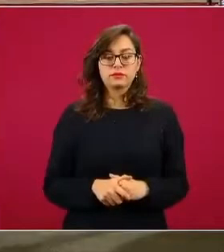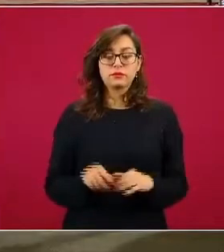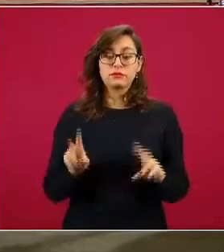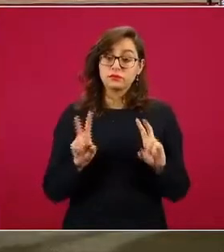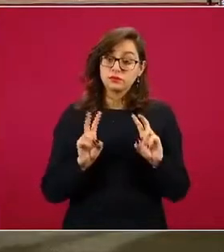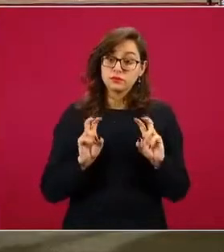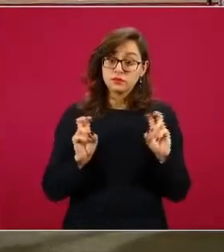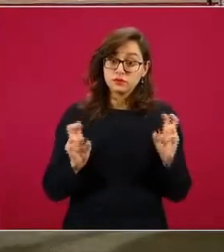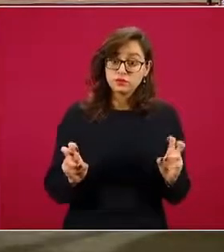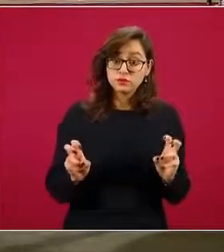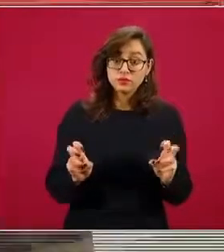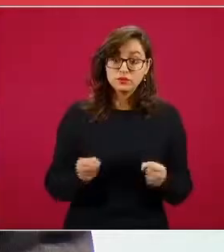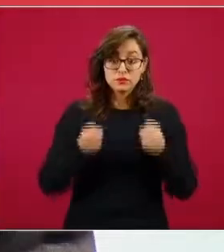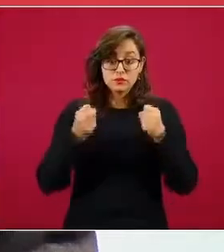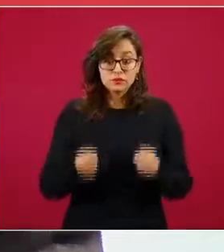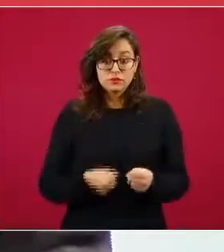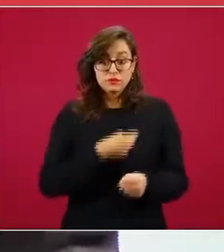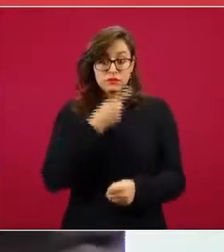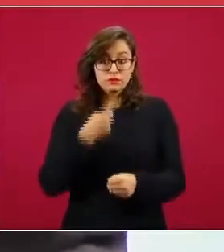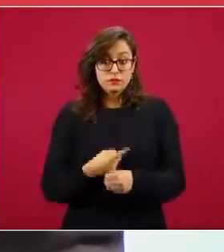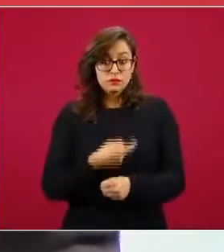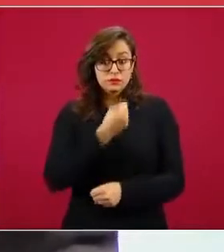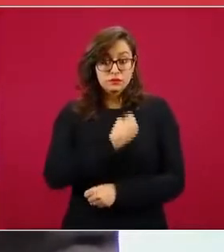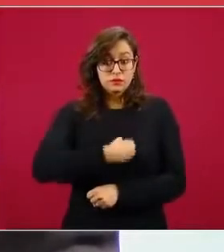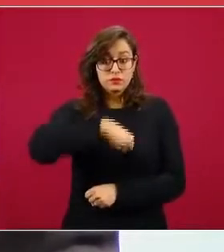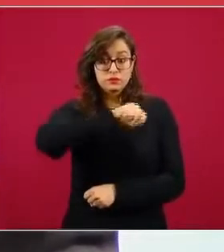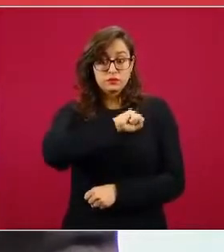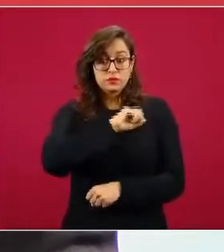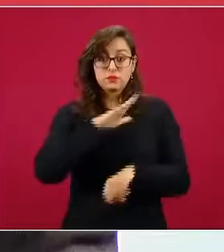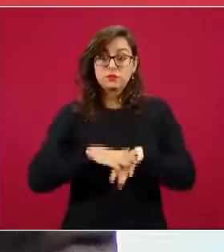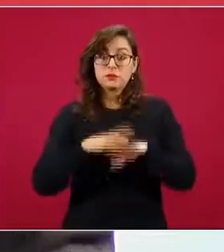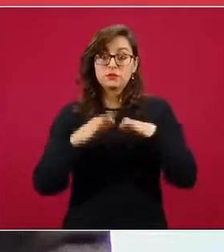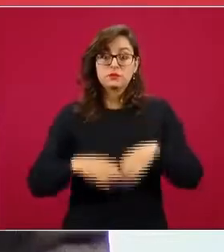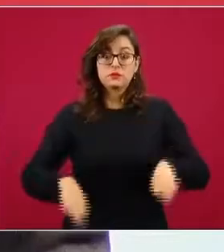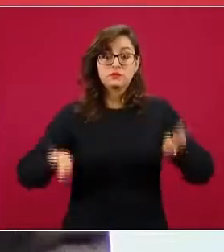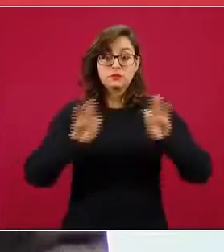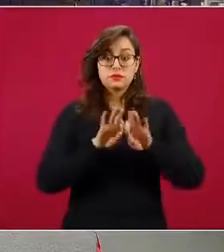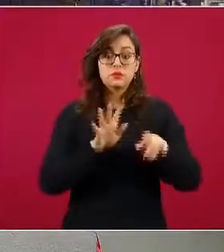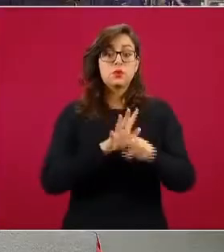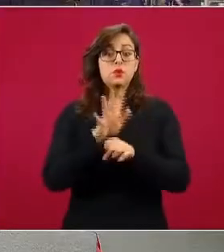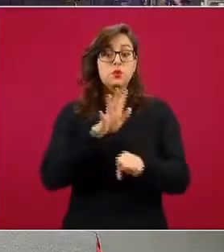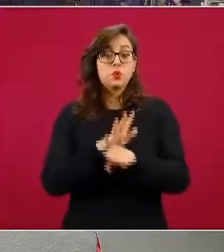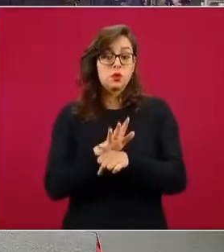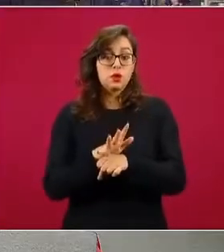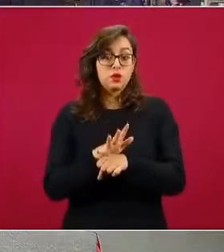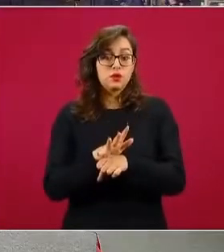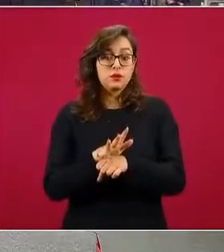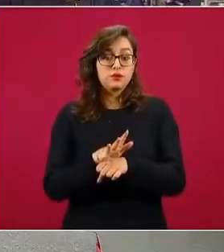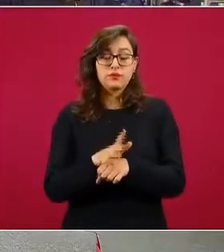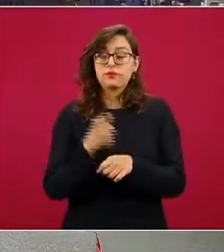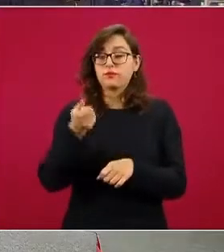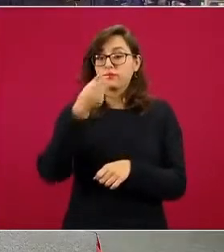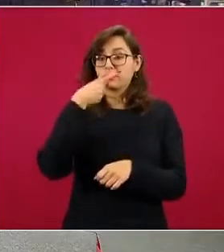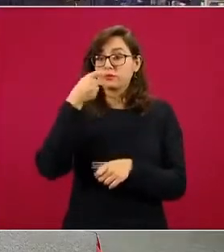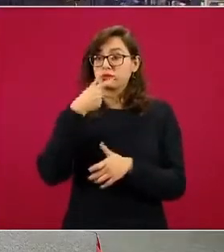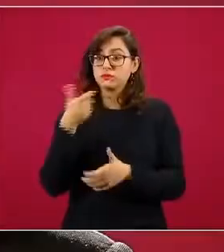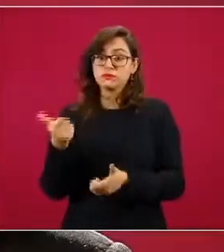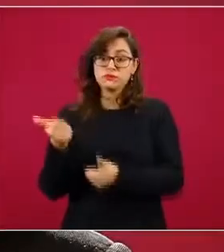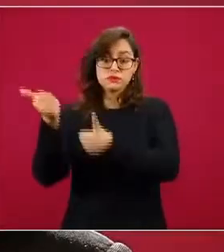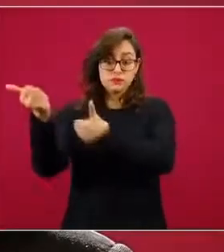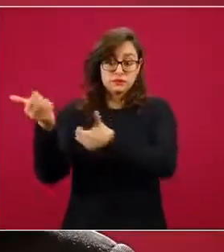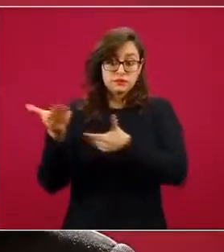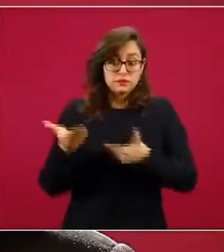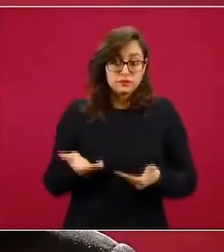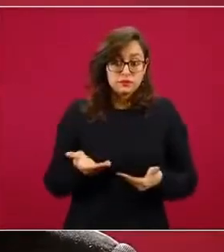tema de seguridad sanitaria, lo importante es que no se procederá a importar medicamento alguno